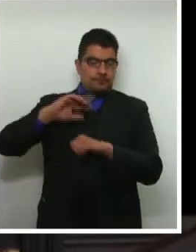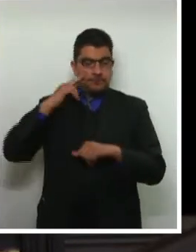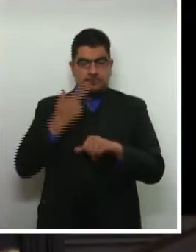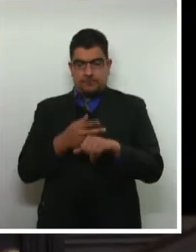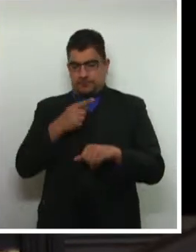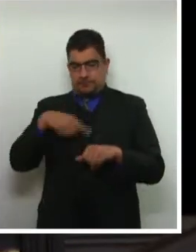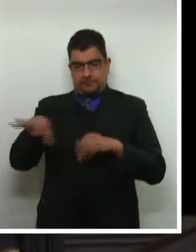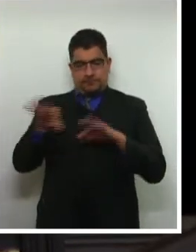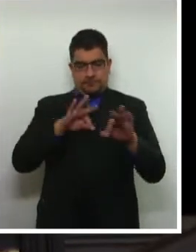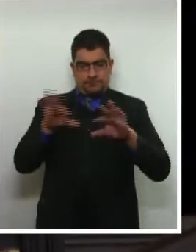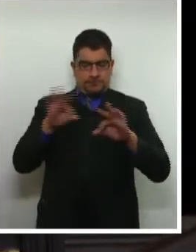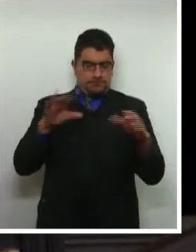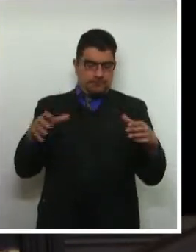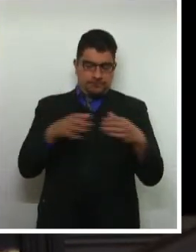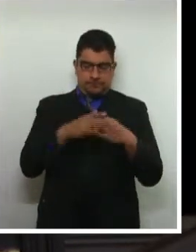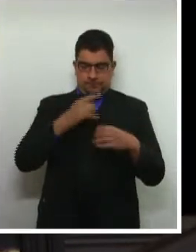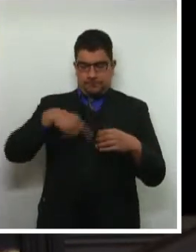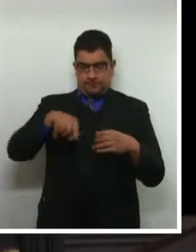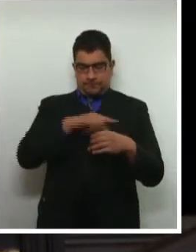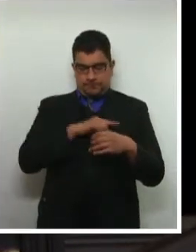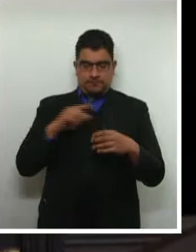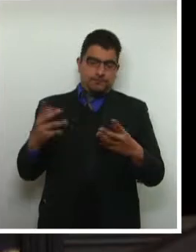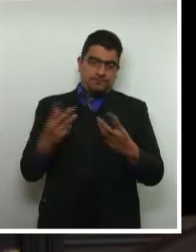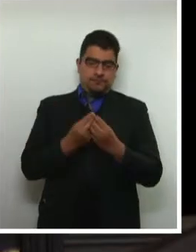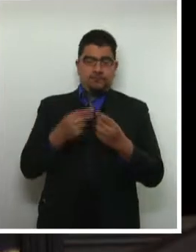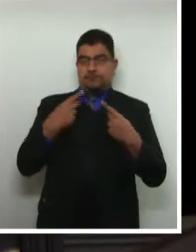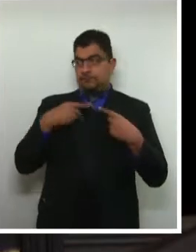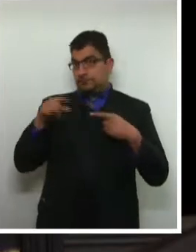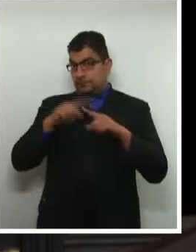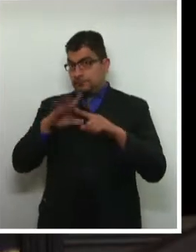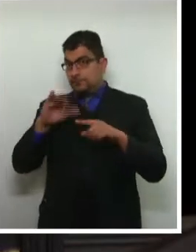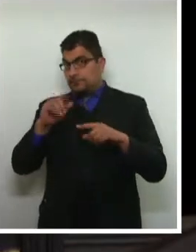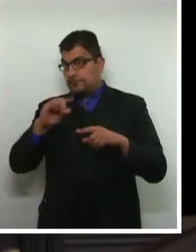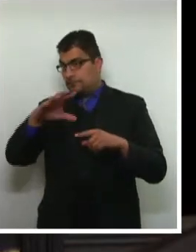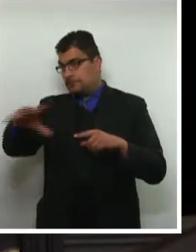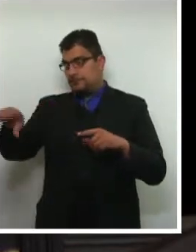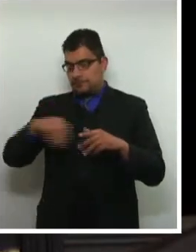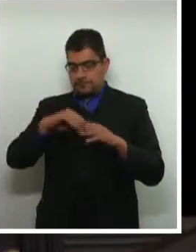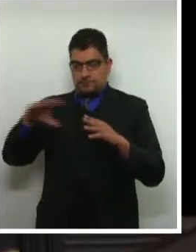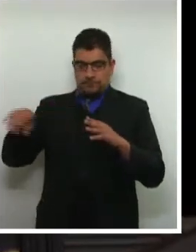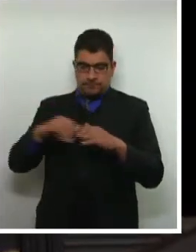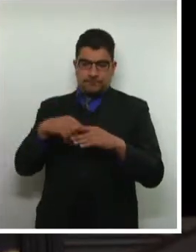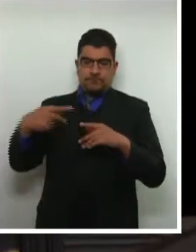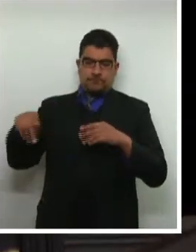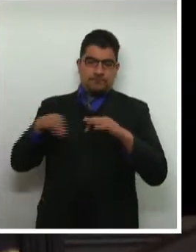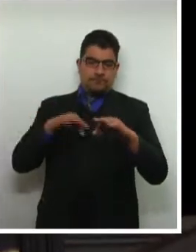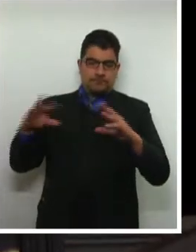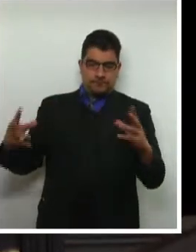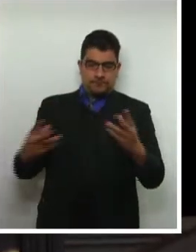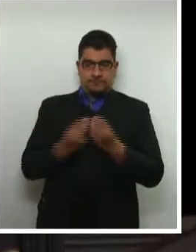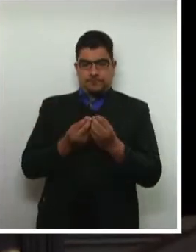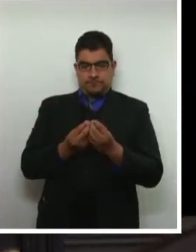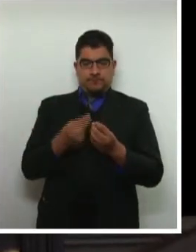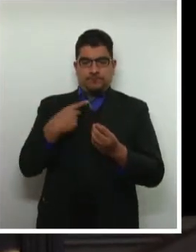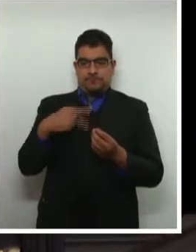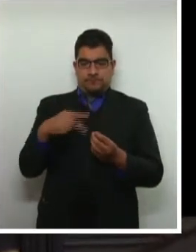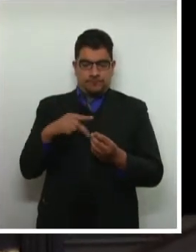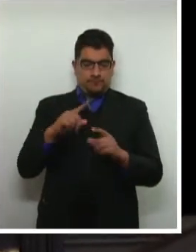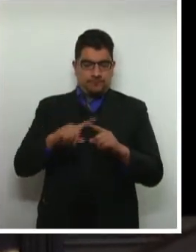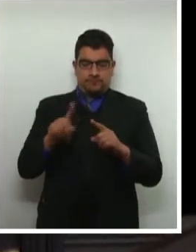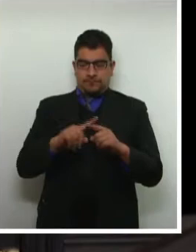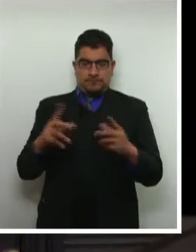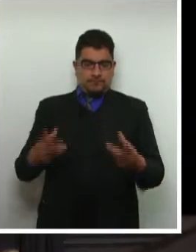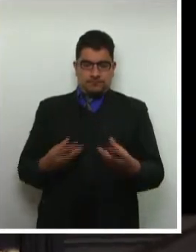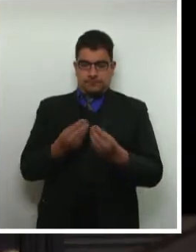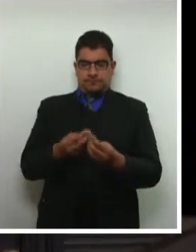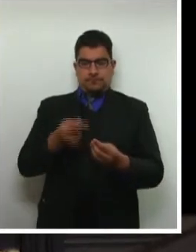gobierno electos y de las alcaldías electos, sus funcionarios, sus titulares, que